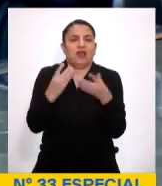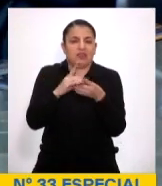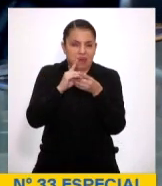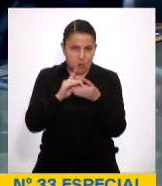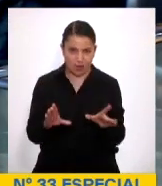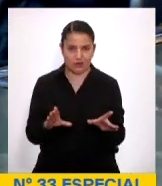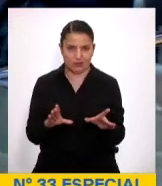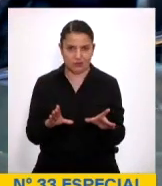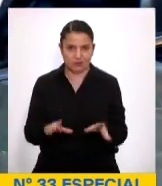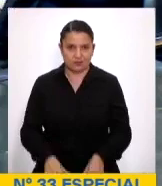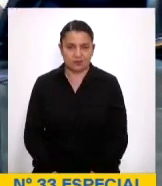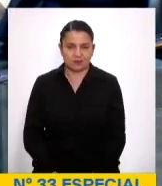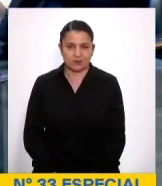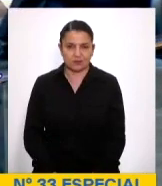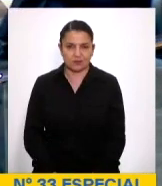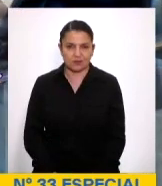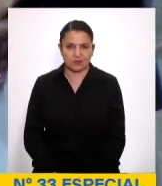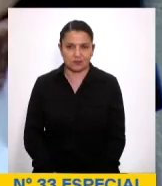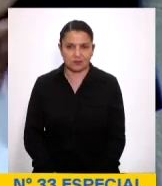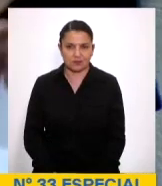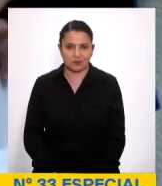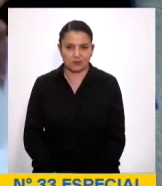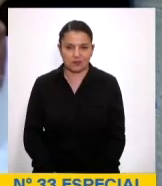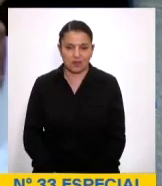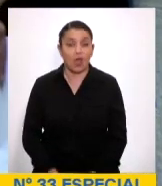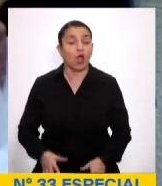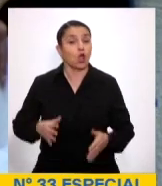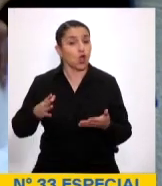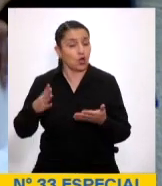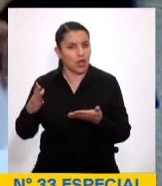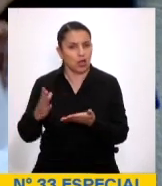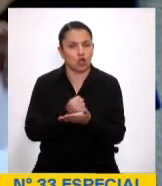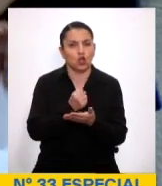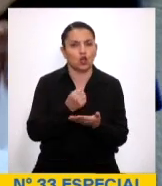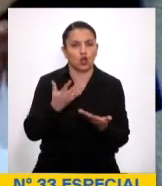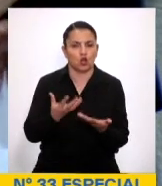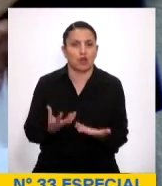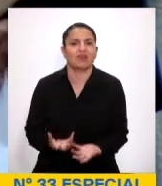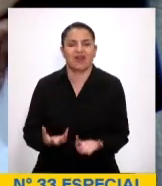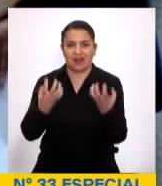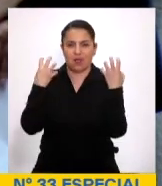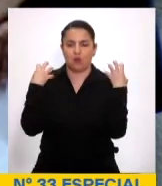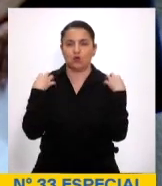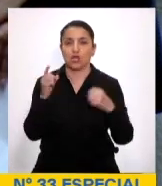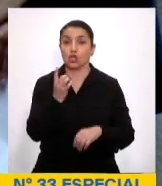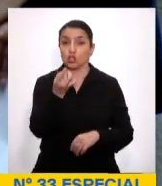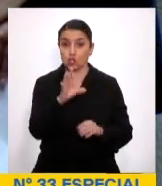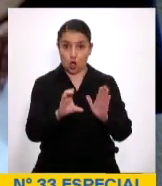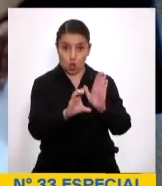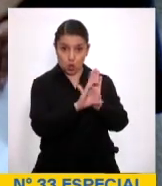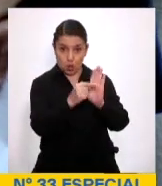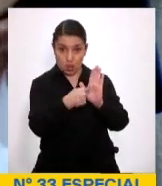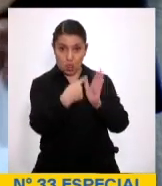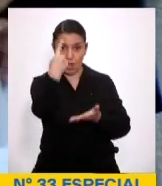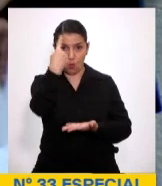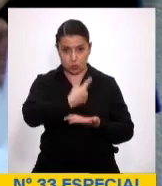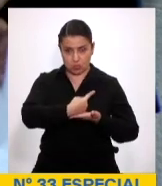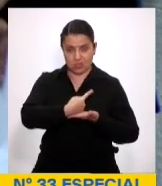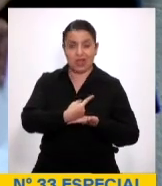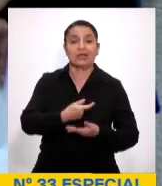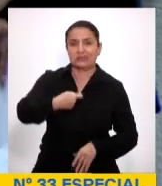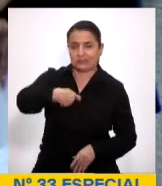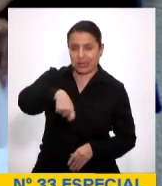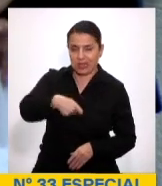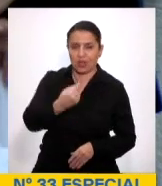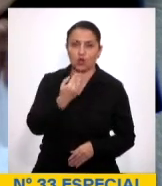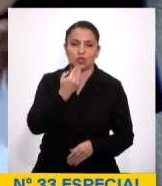Democracia con La ineludible hazaña de soportar No solamente la responsabilidad que la Constitución le mandata sino también